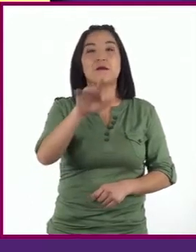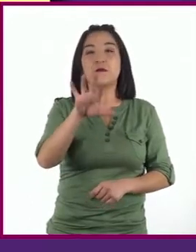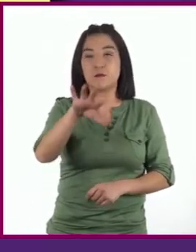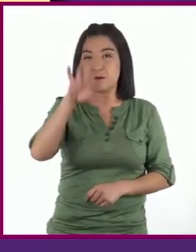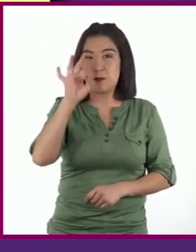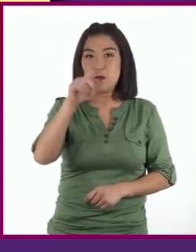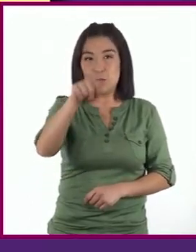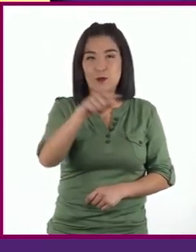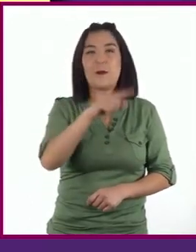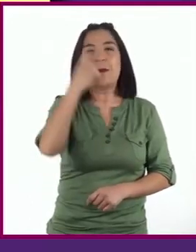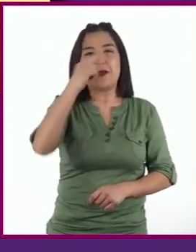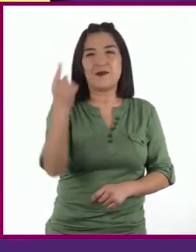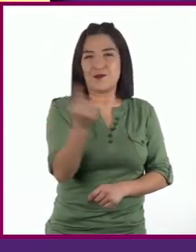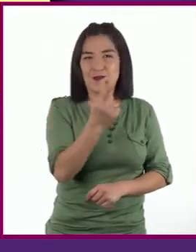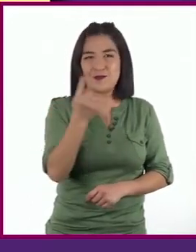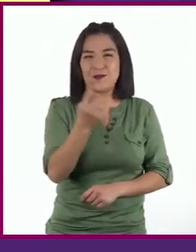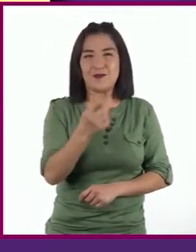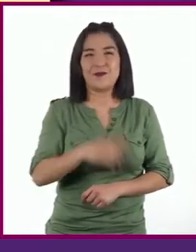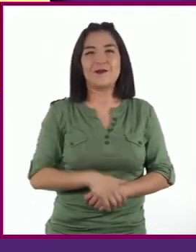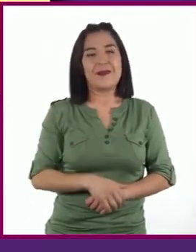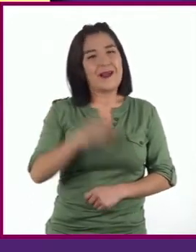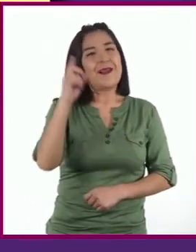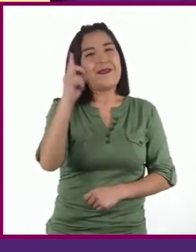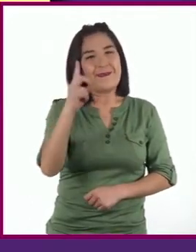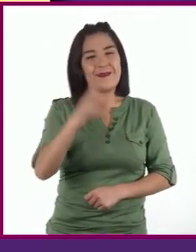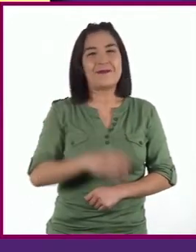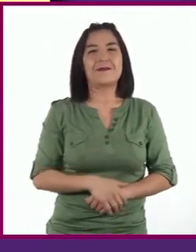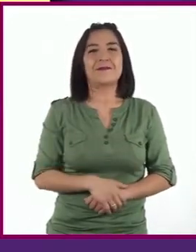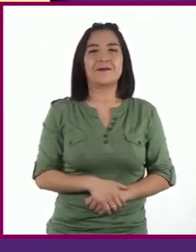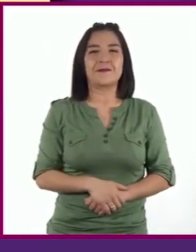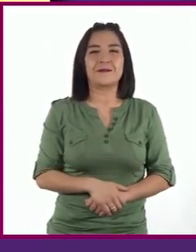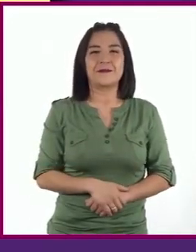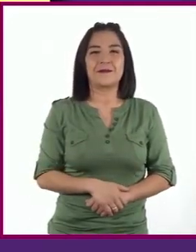como eje de rotación sería al D.